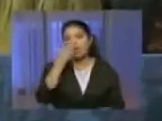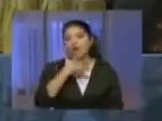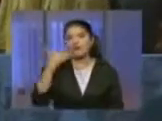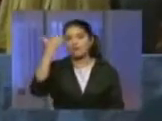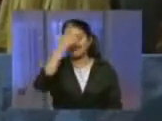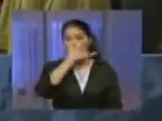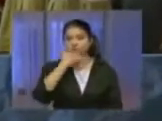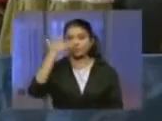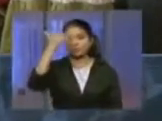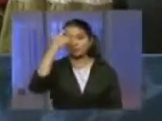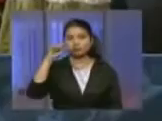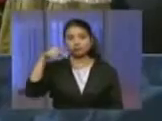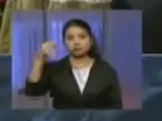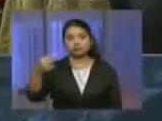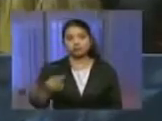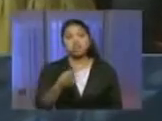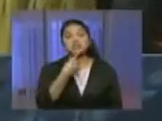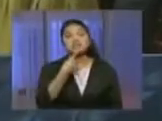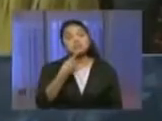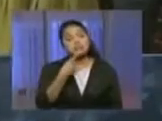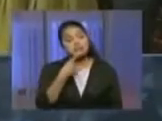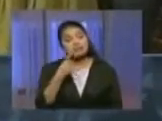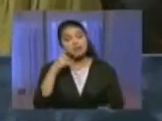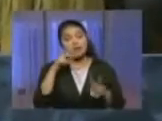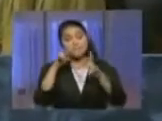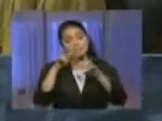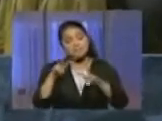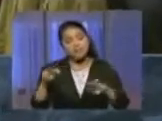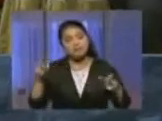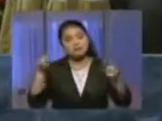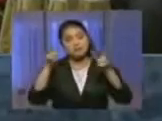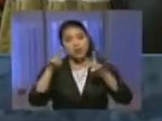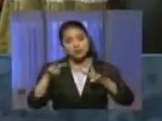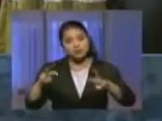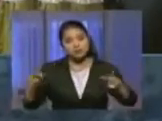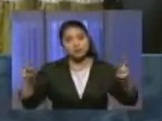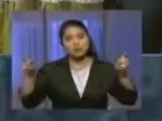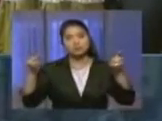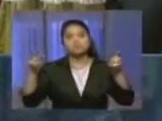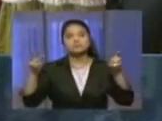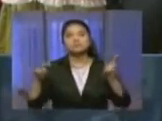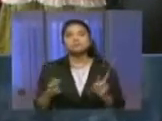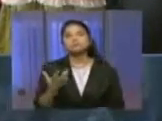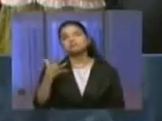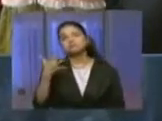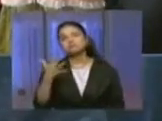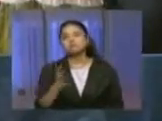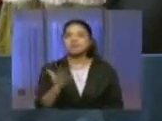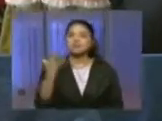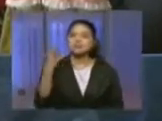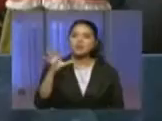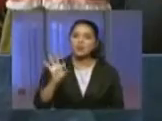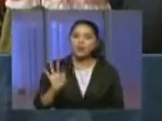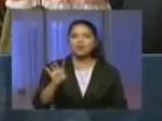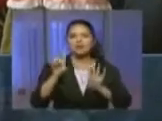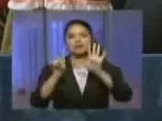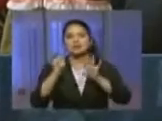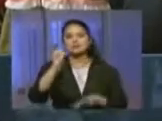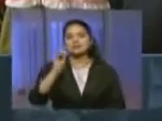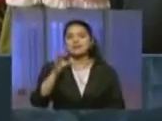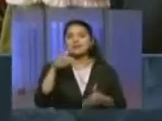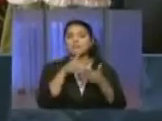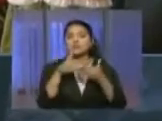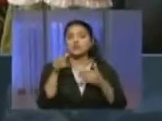africano dicen las investigaciones históricas también entre 50 60 millones de abuelos